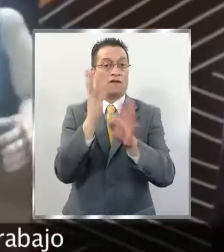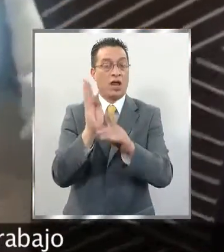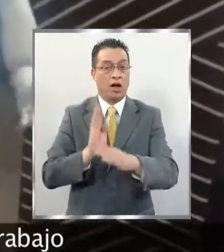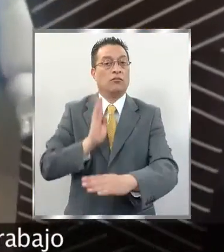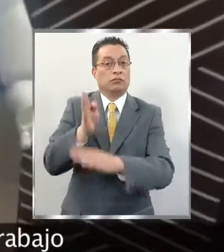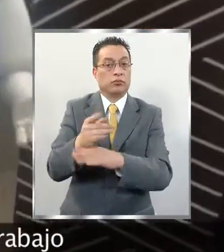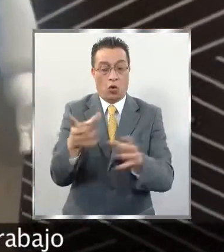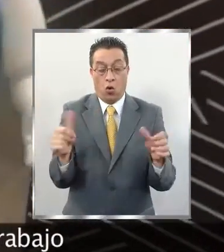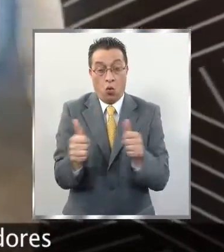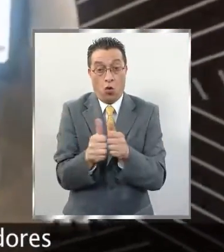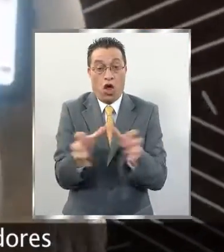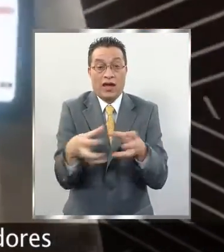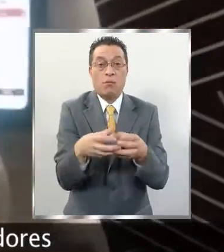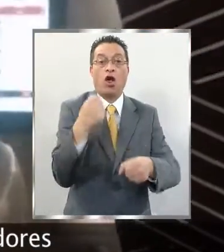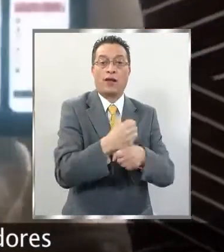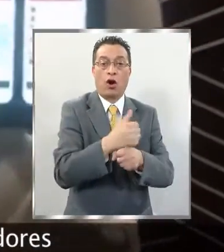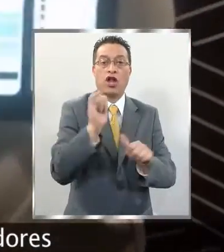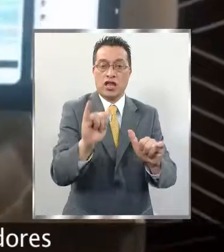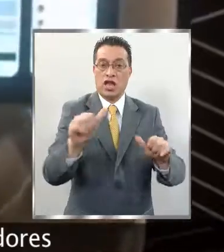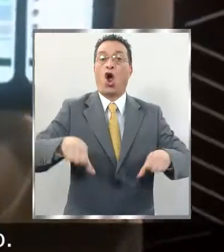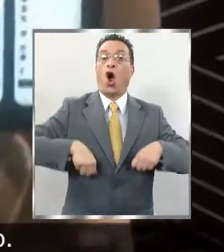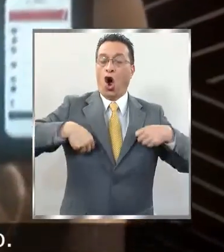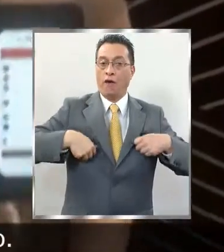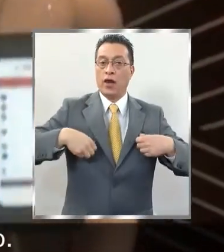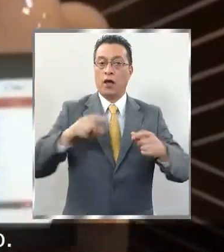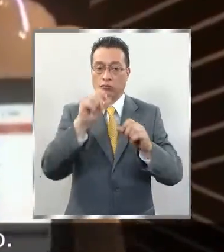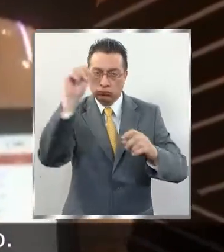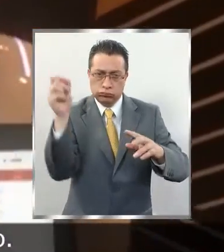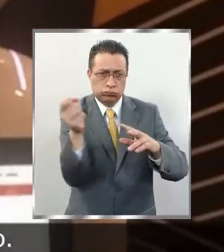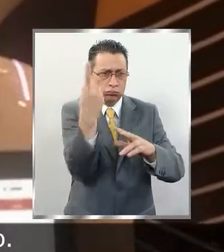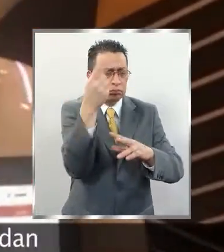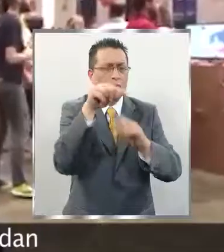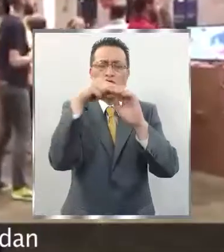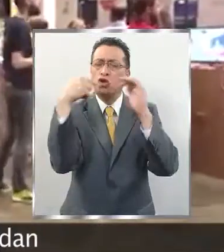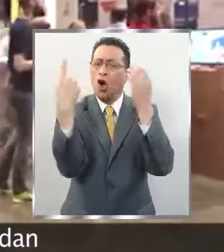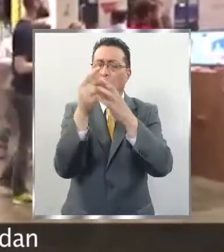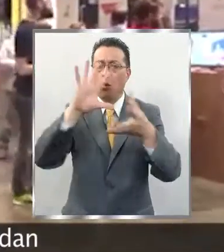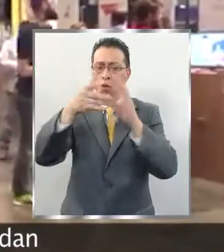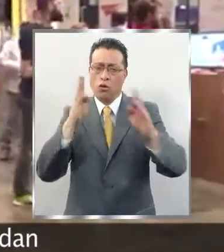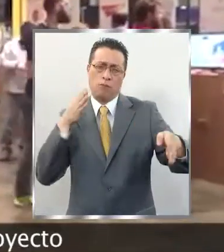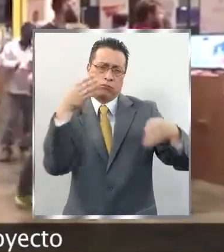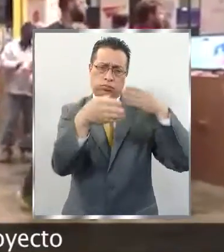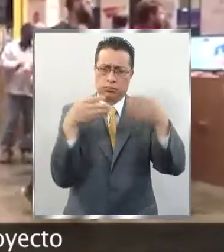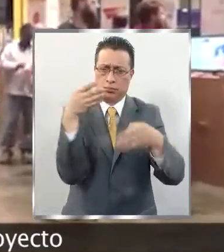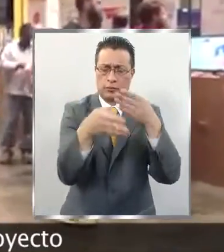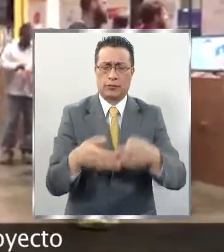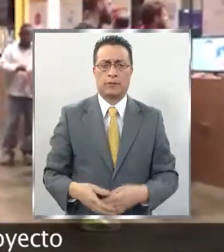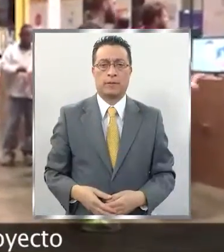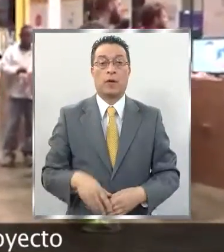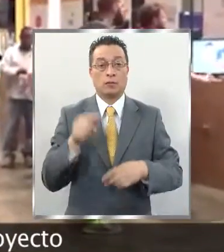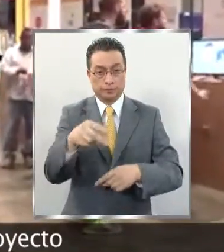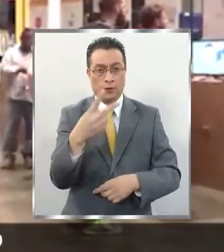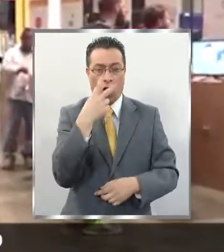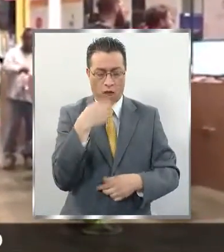junto a un equipo de trabajo y jóvenes emprendedores de todo el mundo. Lo invito a que puedan conocer más de mi proyecto en